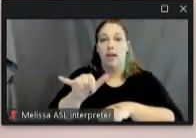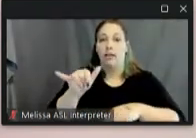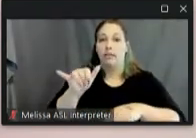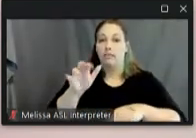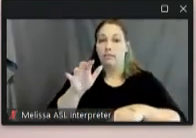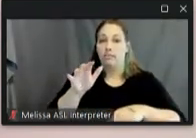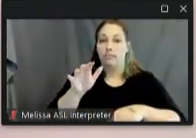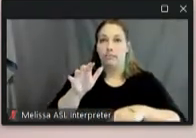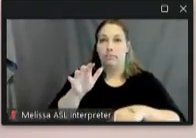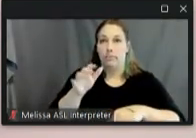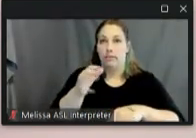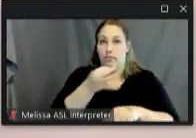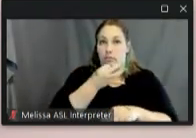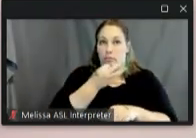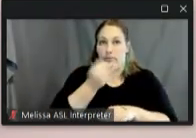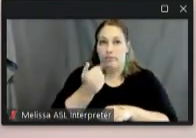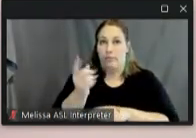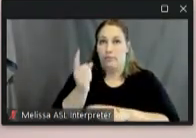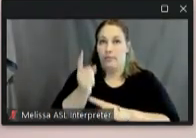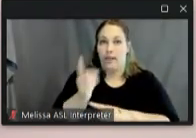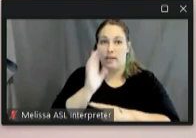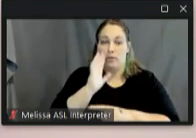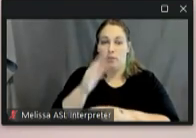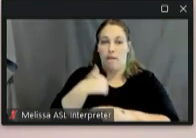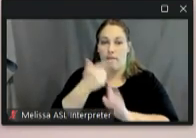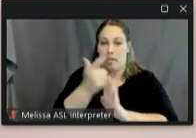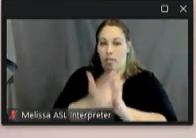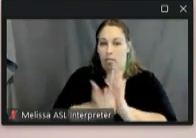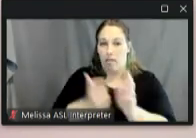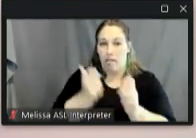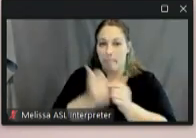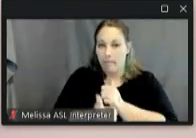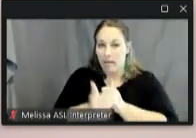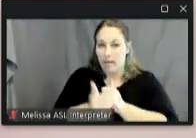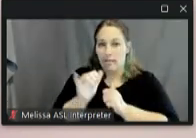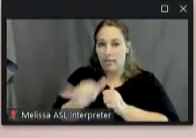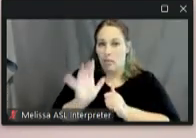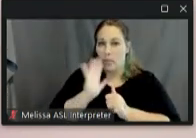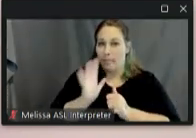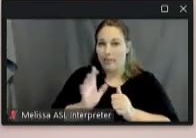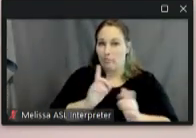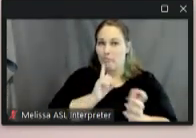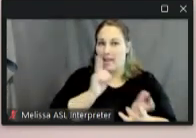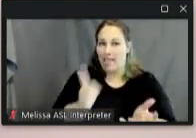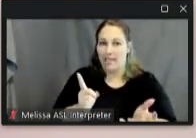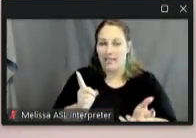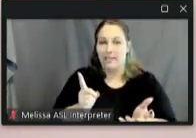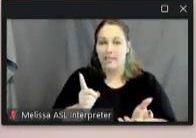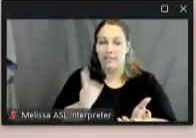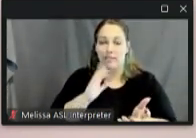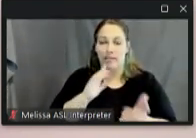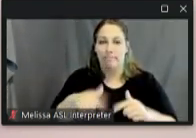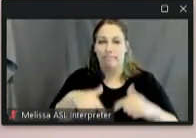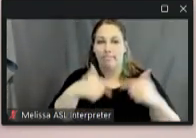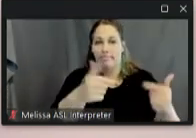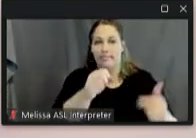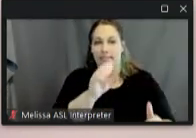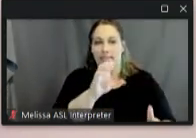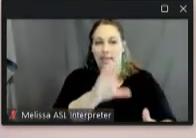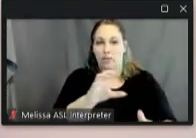esta manera, cedo la palabra a la representante de la Secretaría de Desarrollo Social, la licenciada Wendy Aguilar.